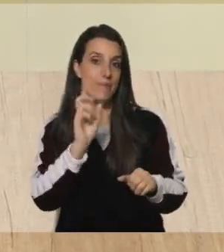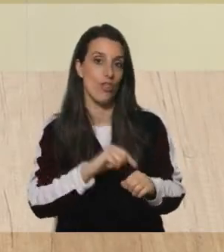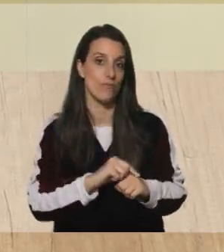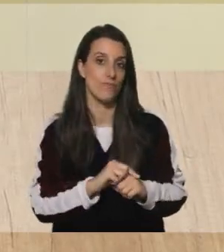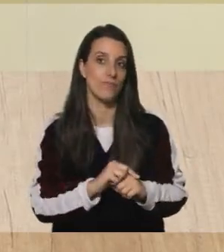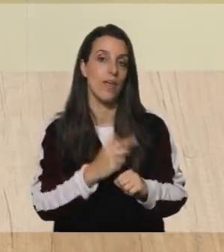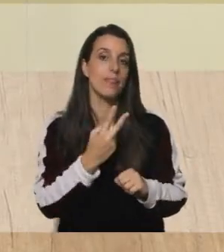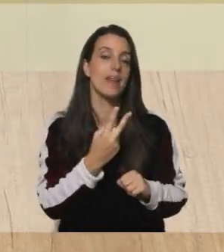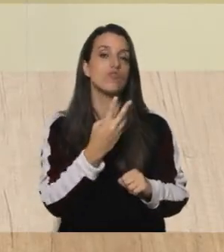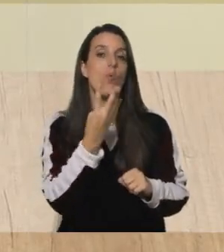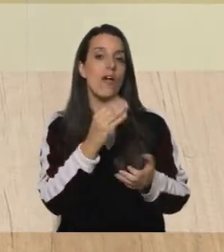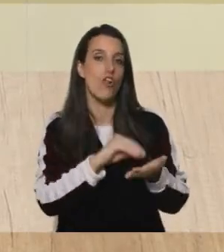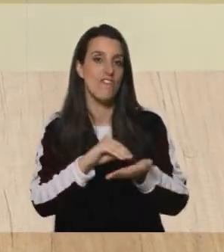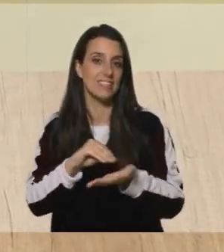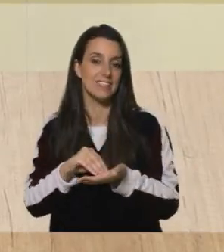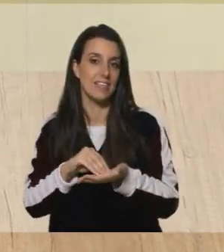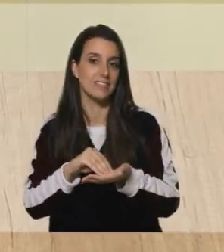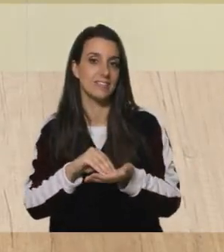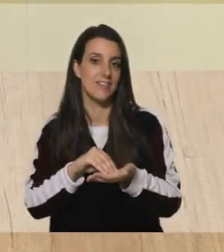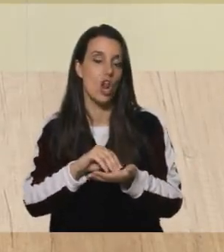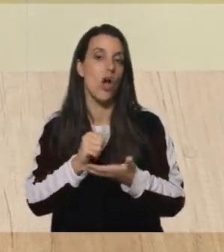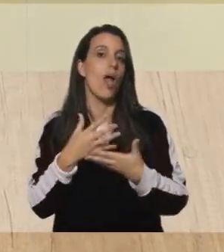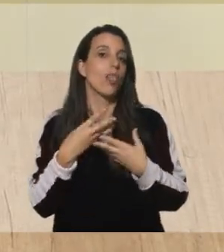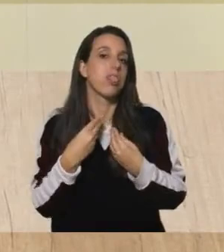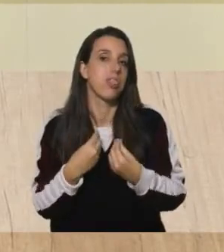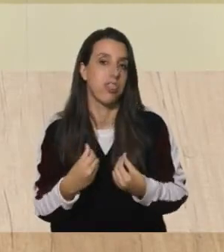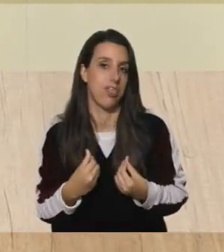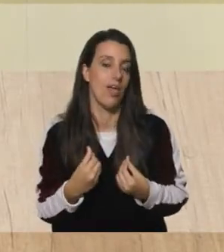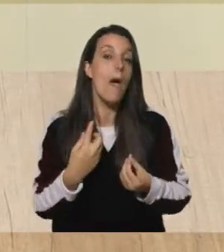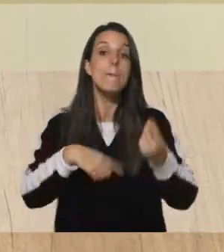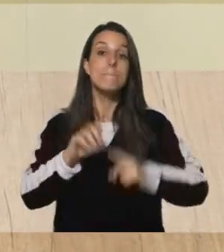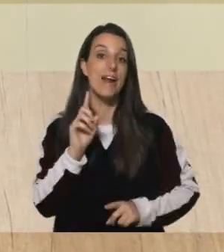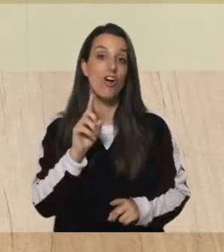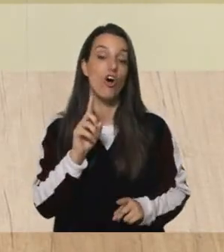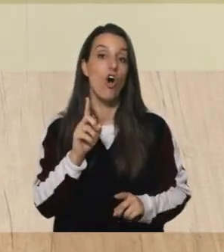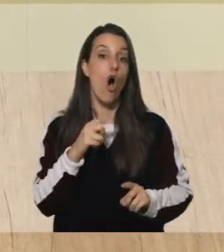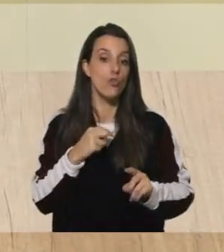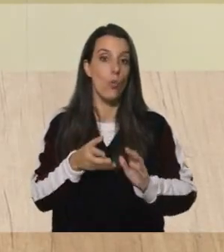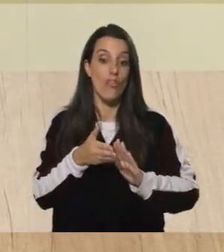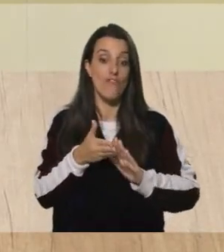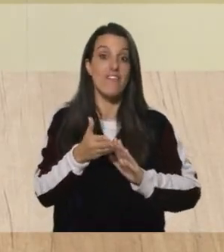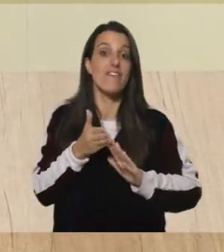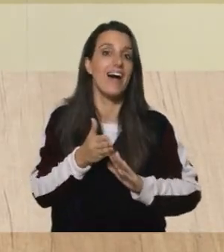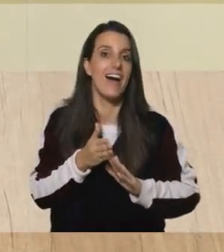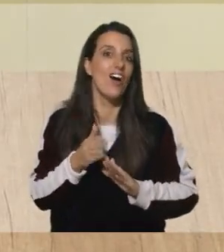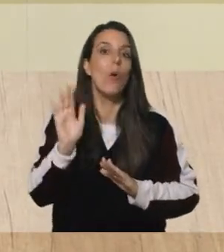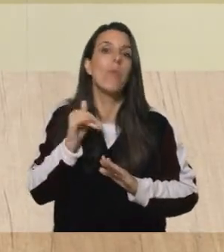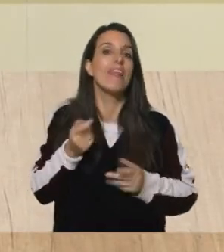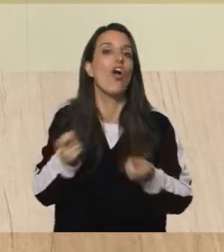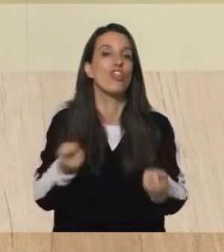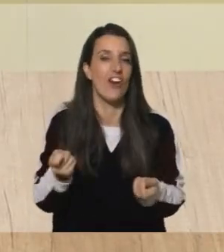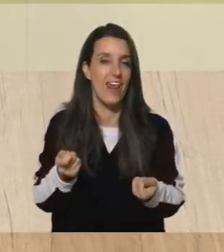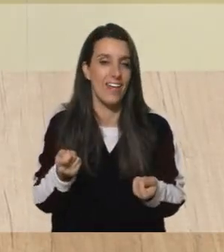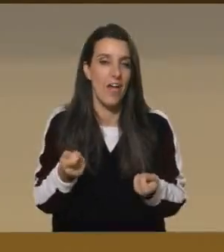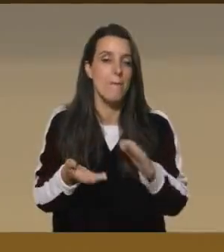tres cuatro sesiones logramos desvanecer el ataque de pánico sin embargo la anticipación no nos cuesta mucho más